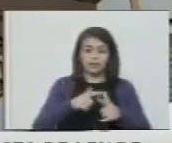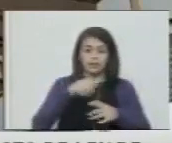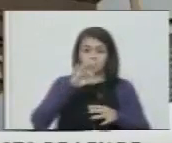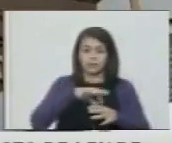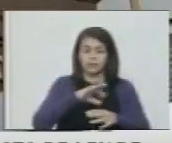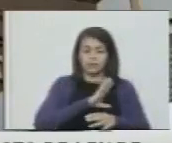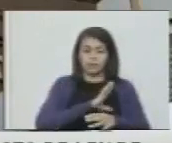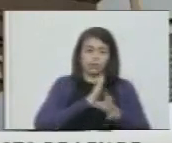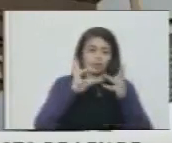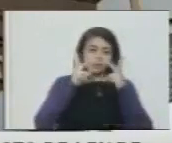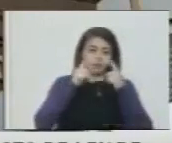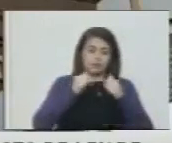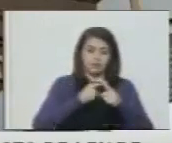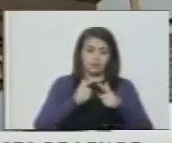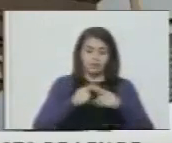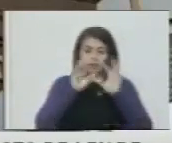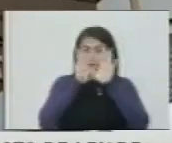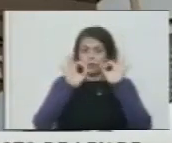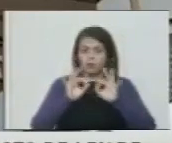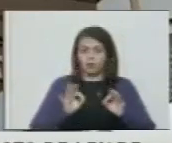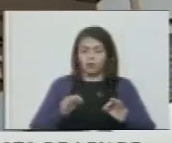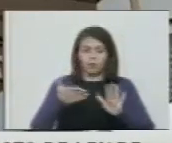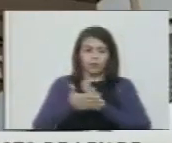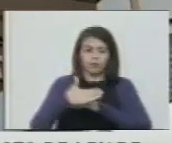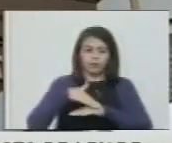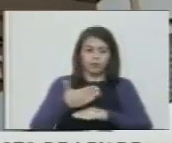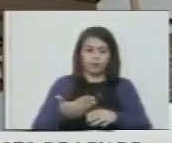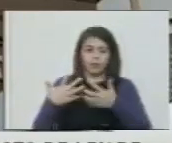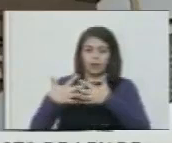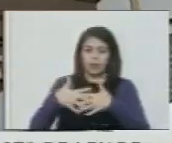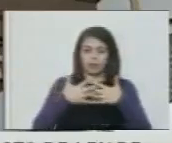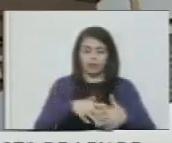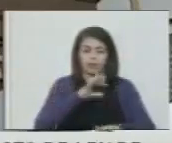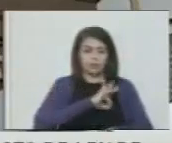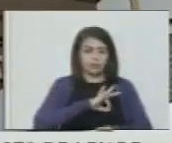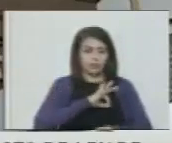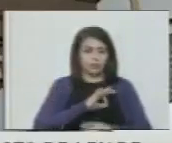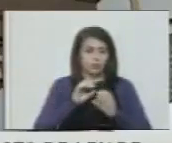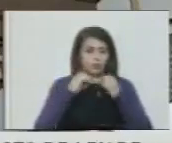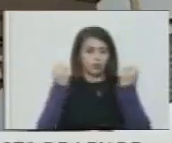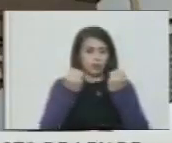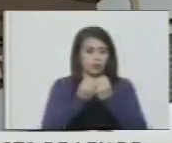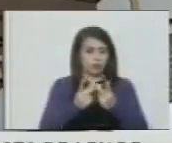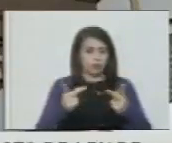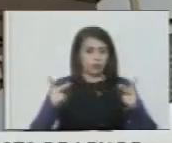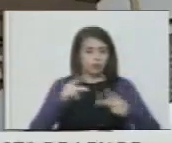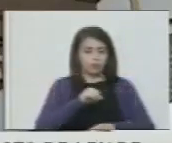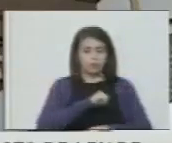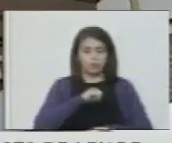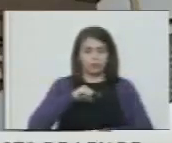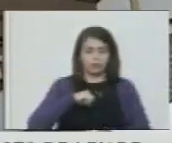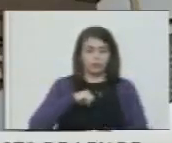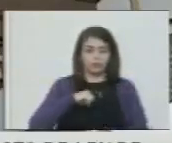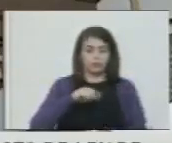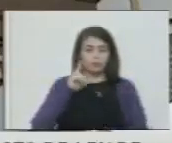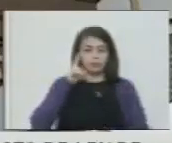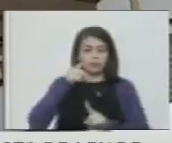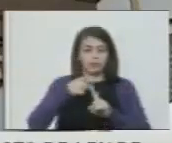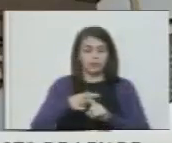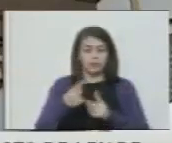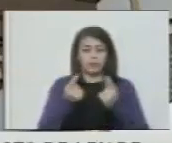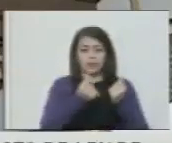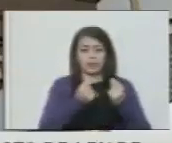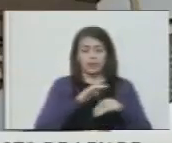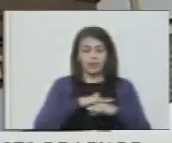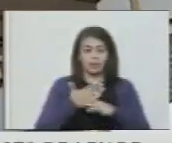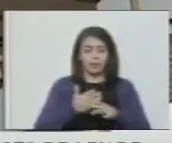Fondo autoadministrado. Mecanismo mediante el cual una empresa, sociedad u organismo público o privado destina una cantidad de